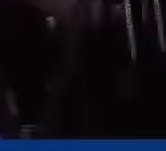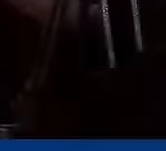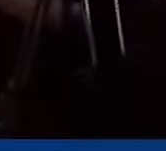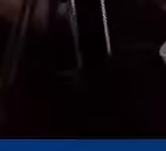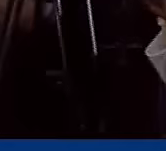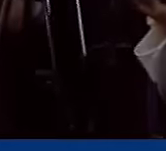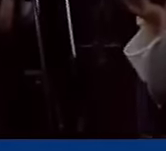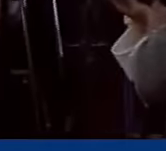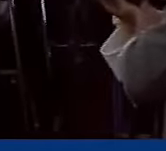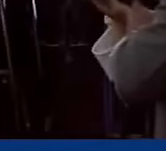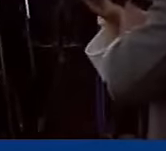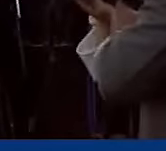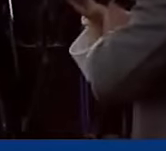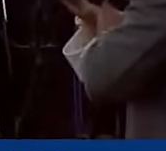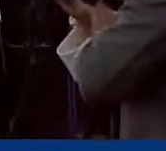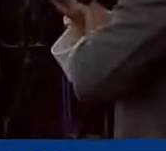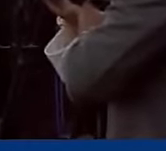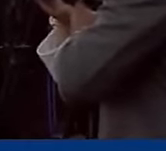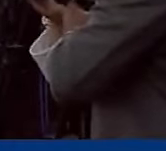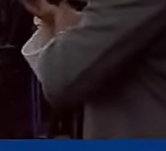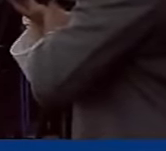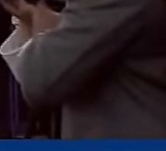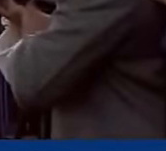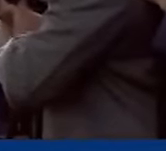Y a través de las redes sociales.